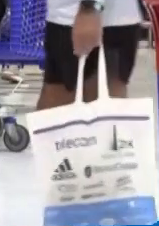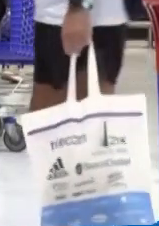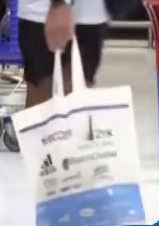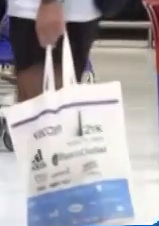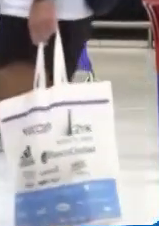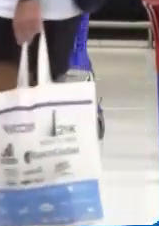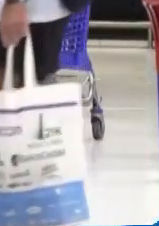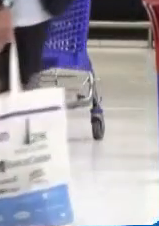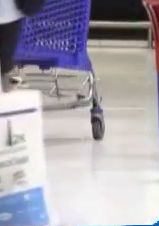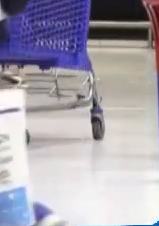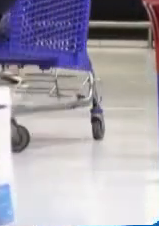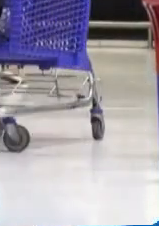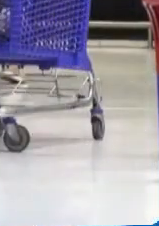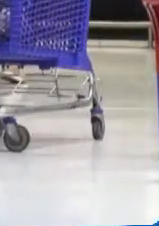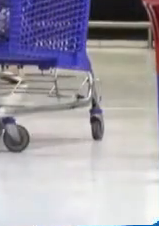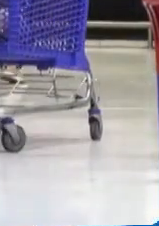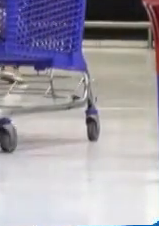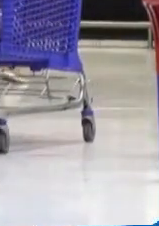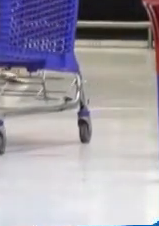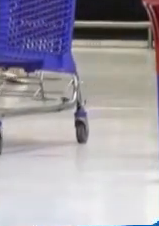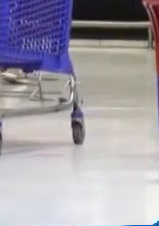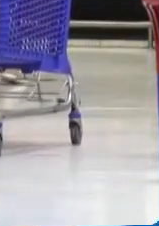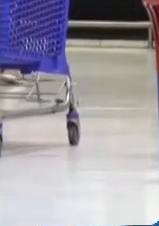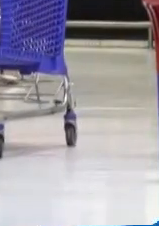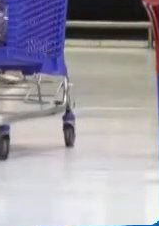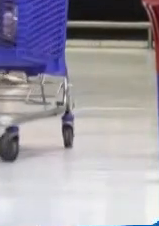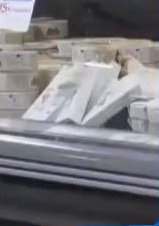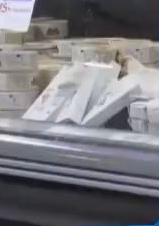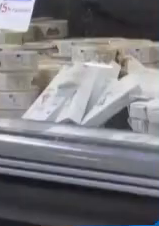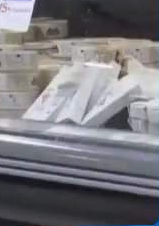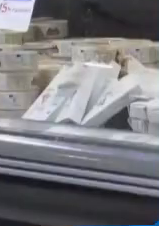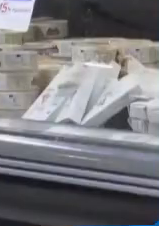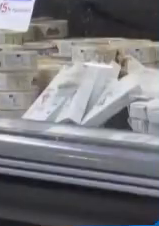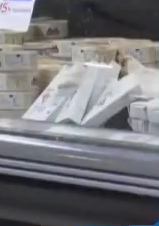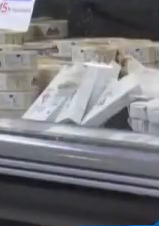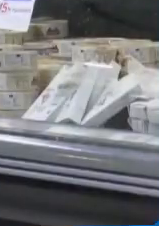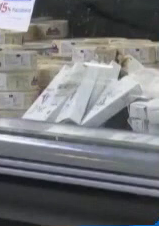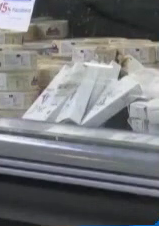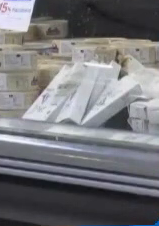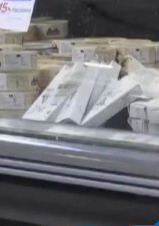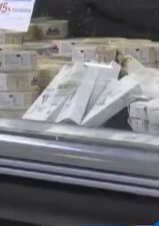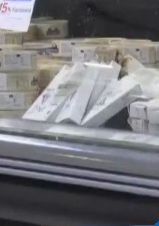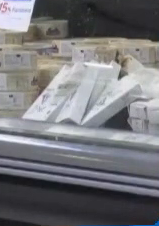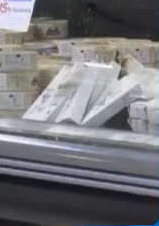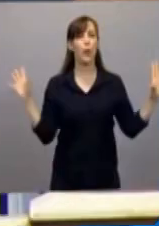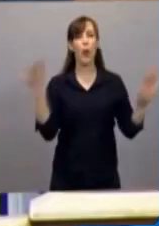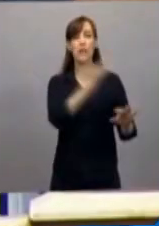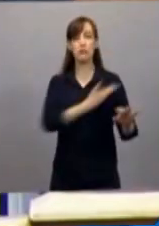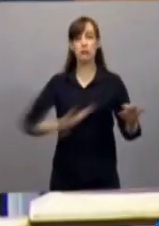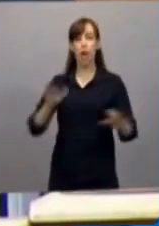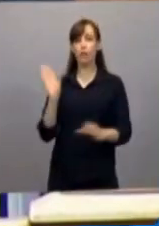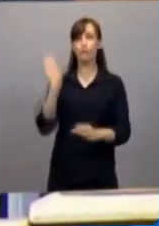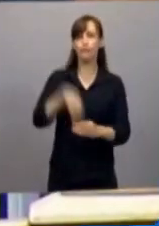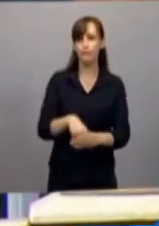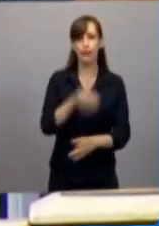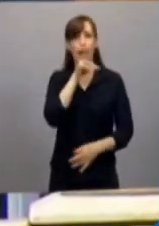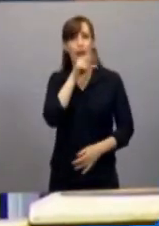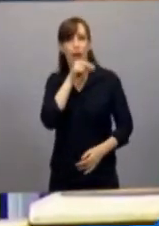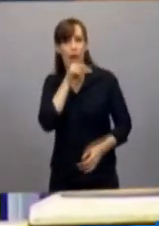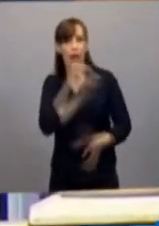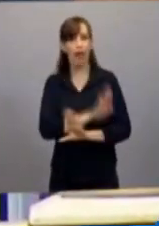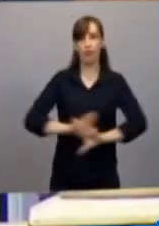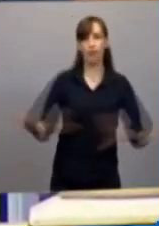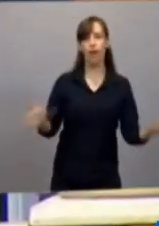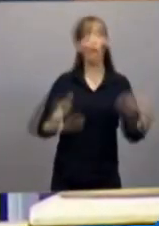abstinencia y no es agradable es duro pero lo que hay que hacer a Miley es apoyarle y dejarle porque lo que está haciendo No es otra cosa que quitarse el poder él para